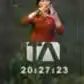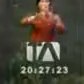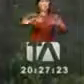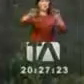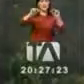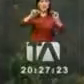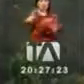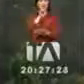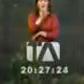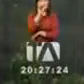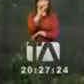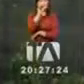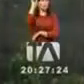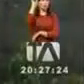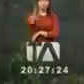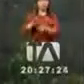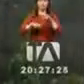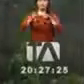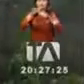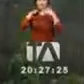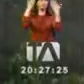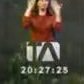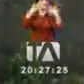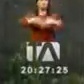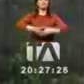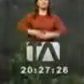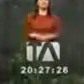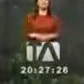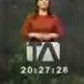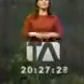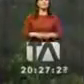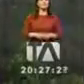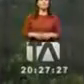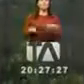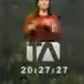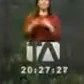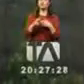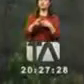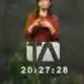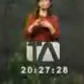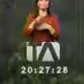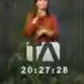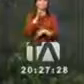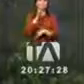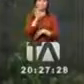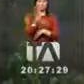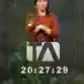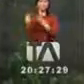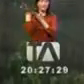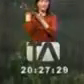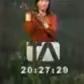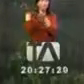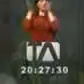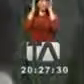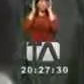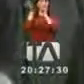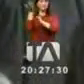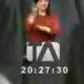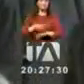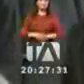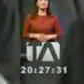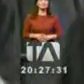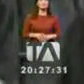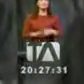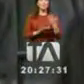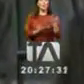en un 100% esta obra. Sin embargo, dijo que todavía no se realizará la inauguración. Escuchemos parte de la intervención del primer mandatario. Esperemos